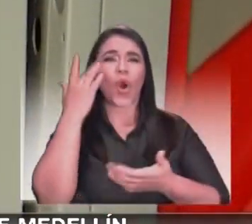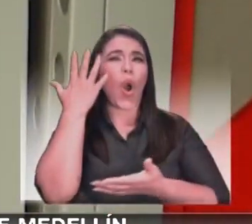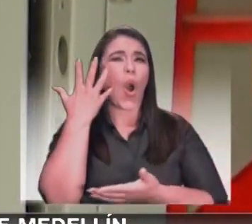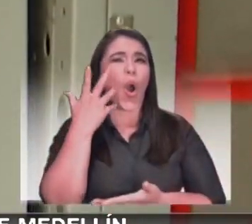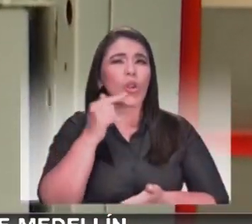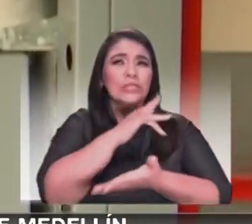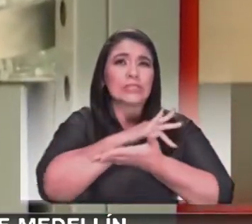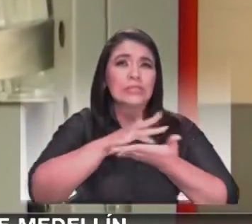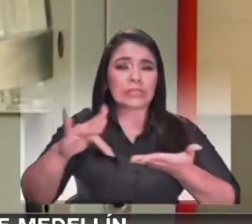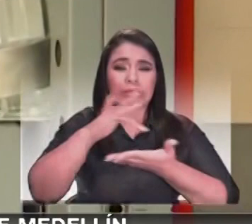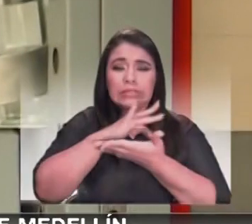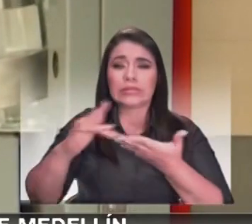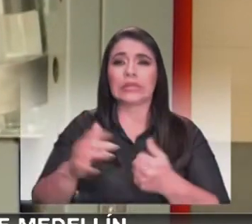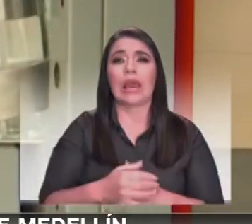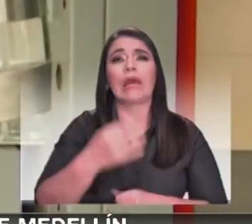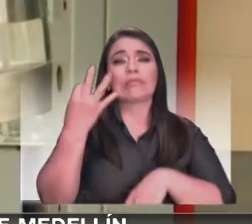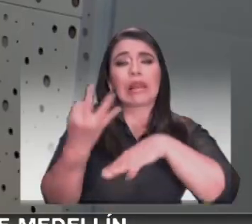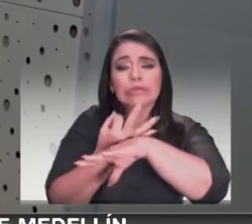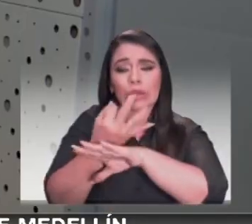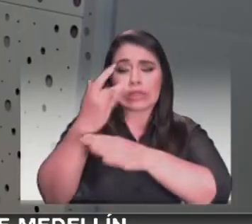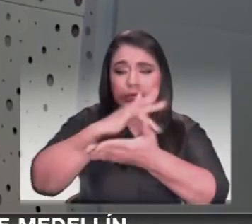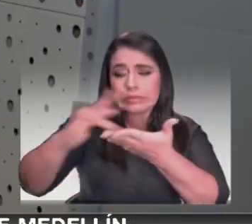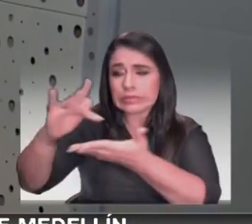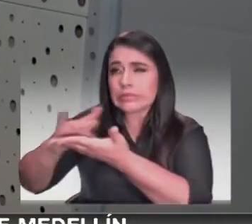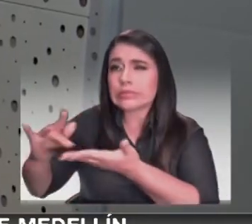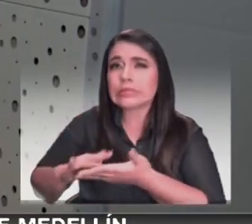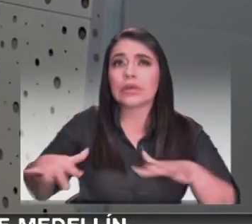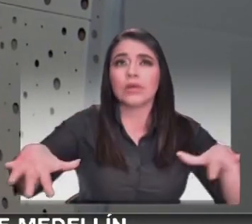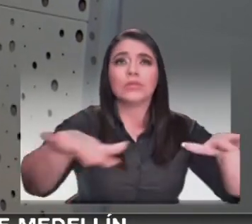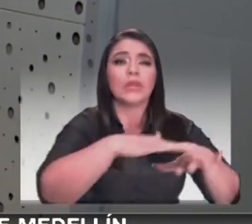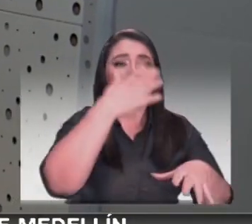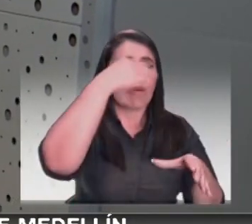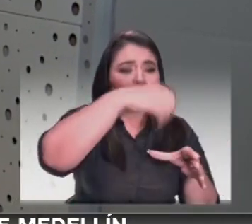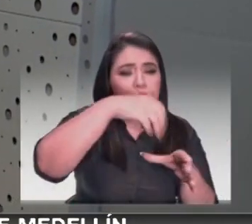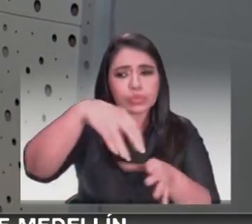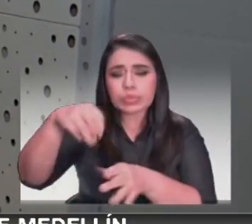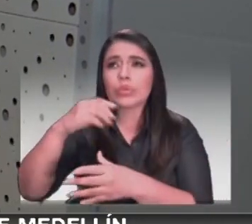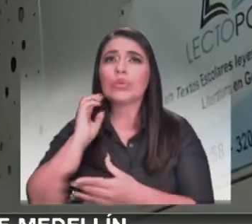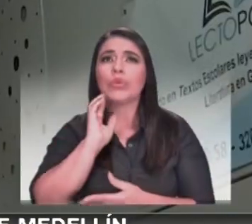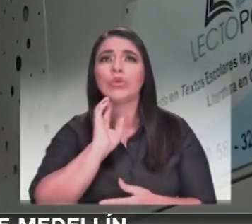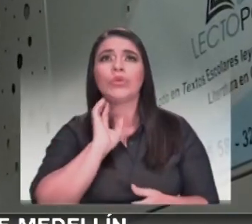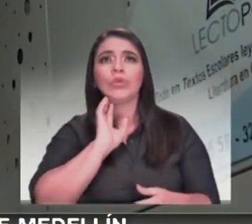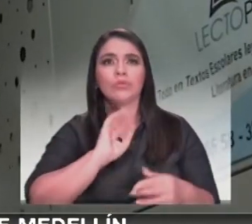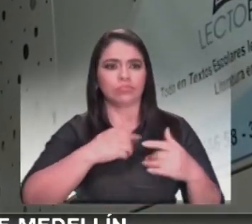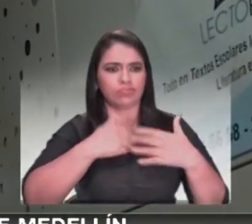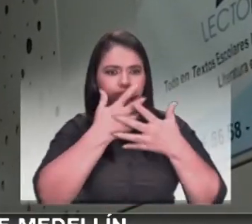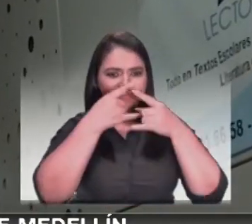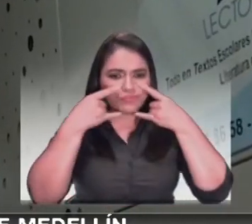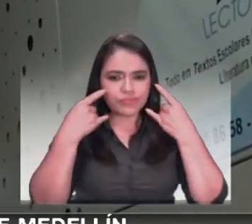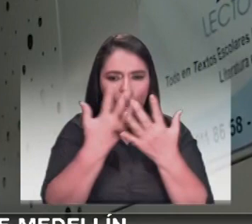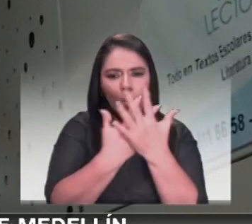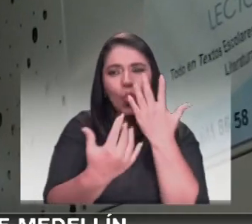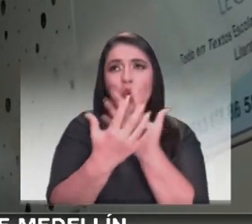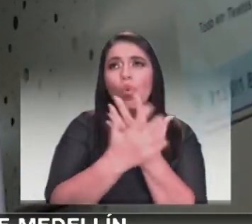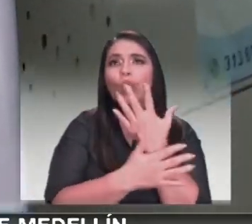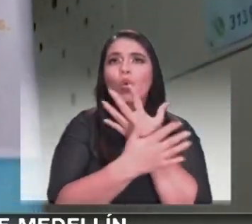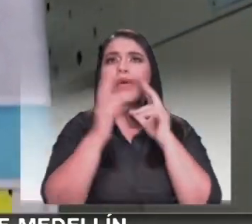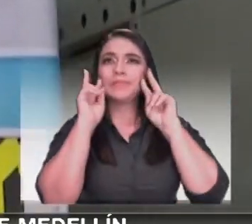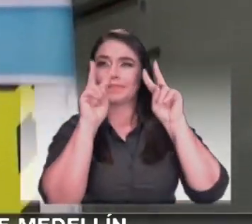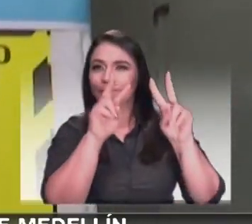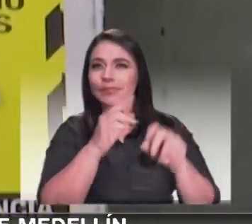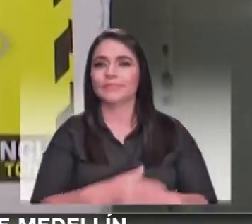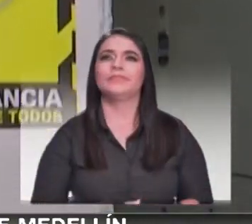desinfectar cada 3 horas, realizar un adecuado manejo de residuos y contar con todos los insumos para cumplir los protocolos